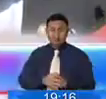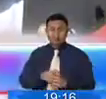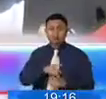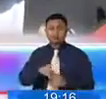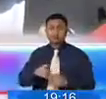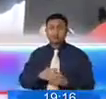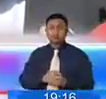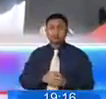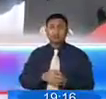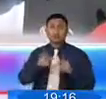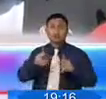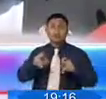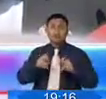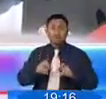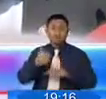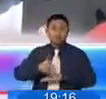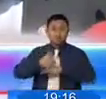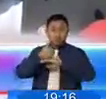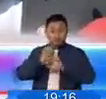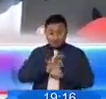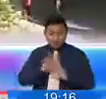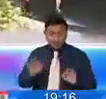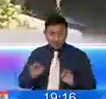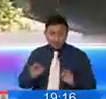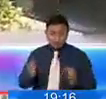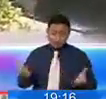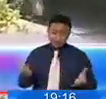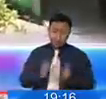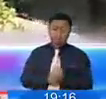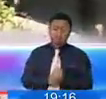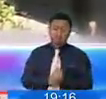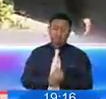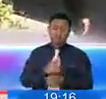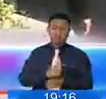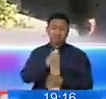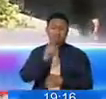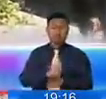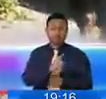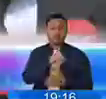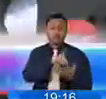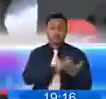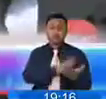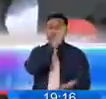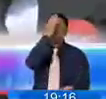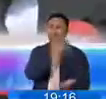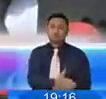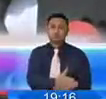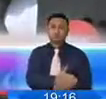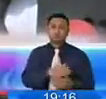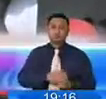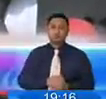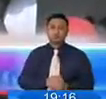sin ningún permiso de las autoridades competentes. Exigen que se suspenda el proyecto. Y